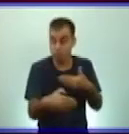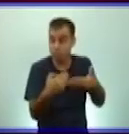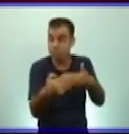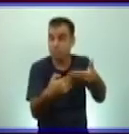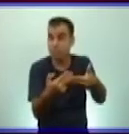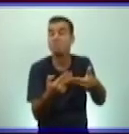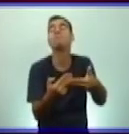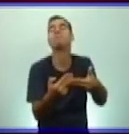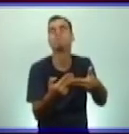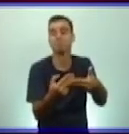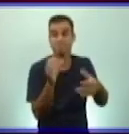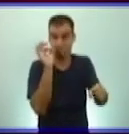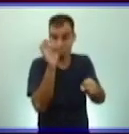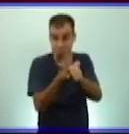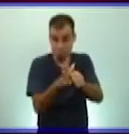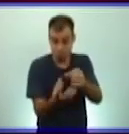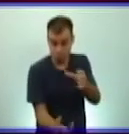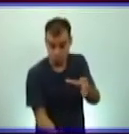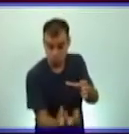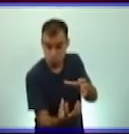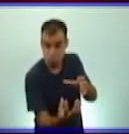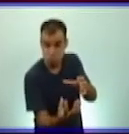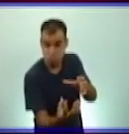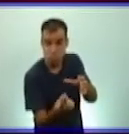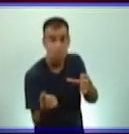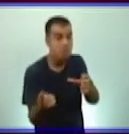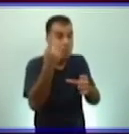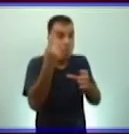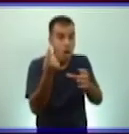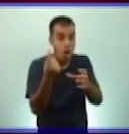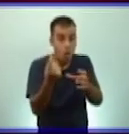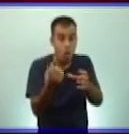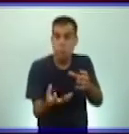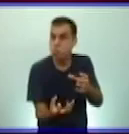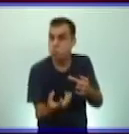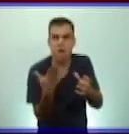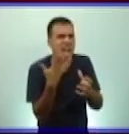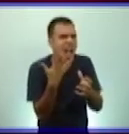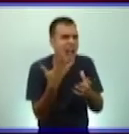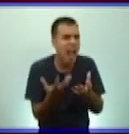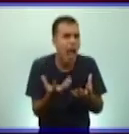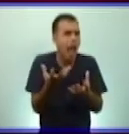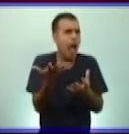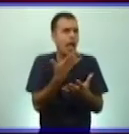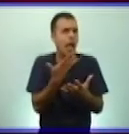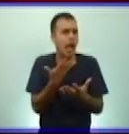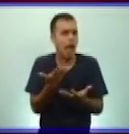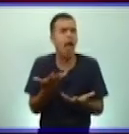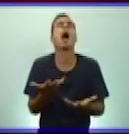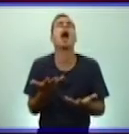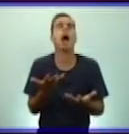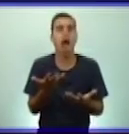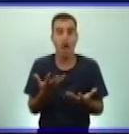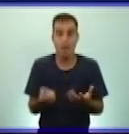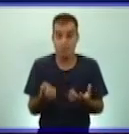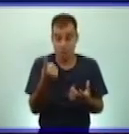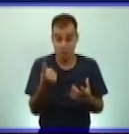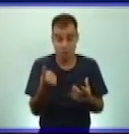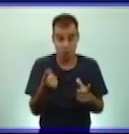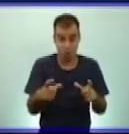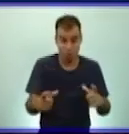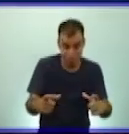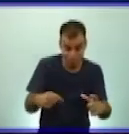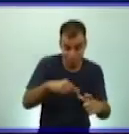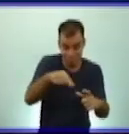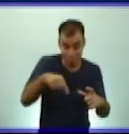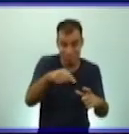yo prendo la hornilla, ¿qué primero se calienta? Bueno, primero se calienta la hornilla,